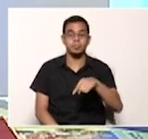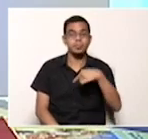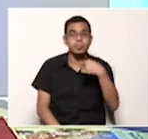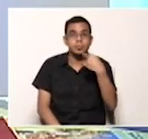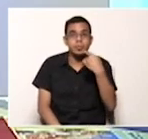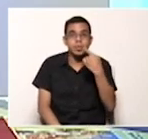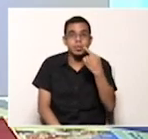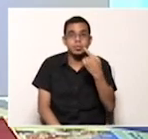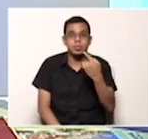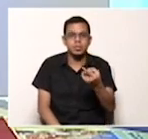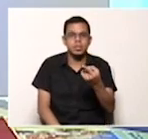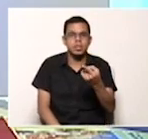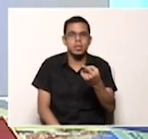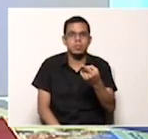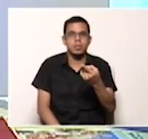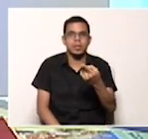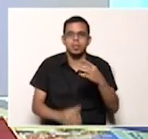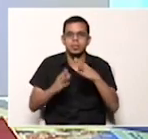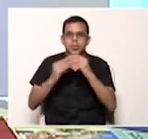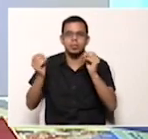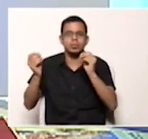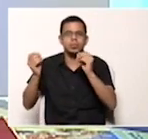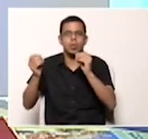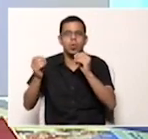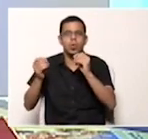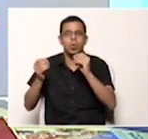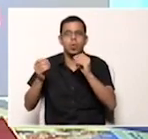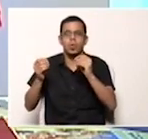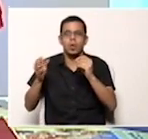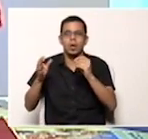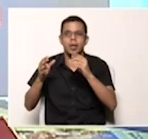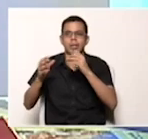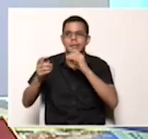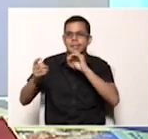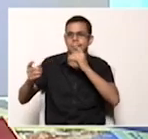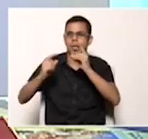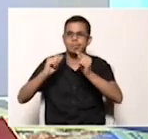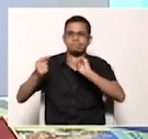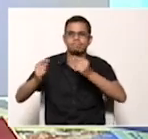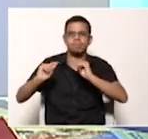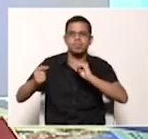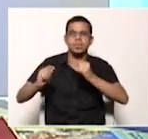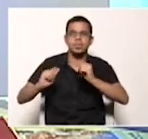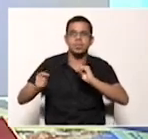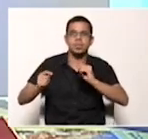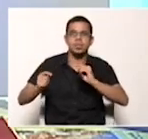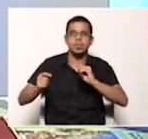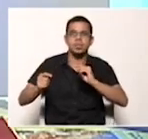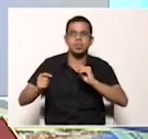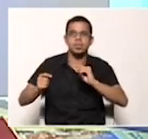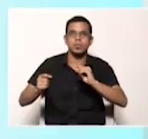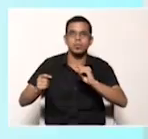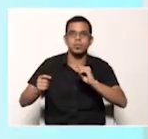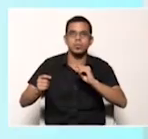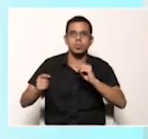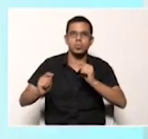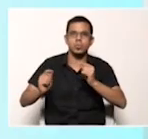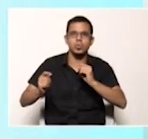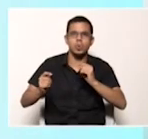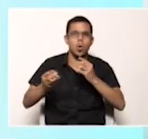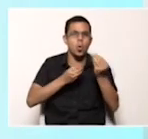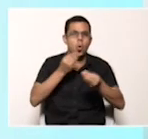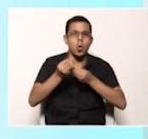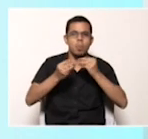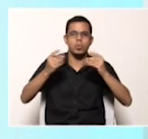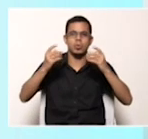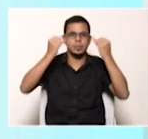de esquematizar toda esta situación, podemos hacerlo a través de una técnica que se llama el árbol de problemas. En